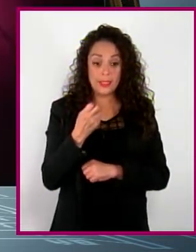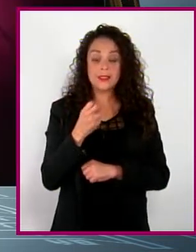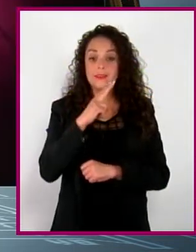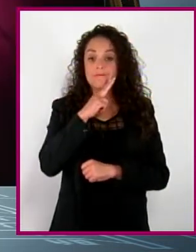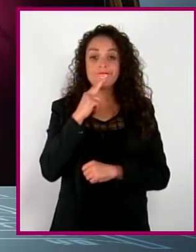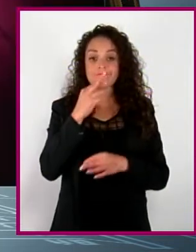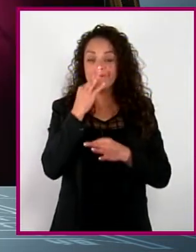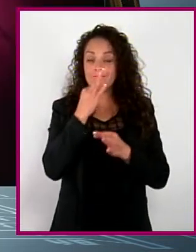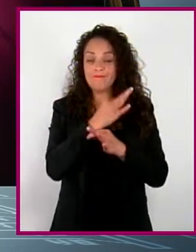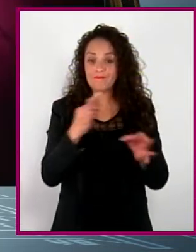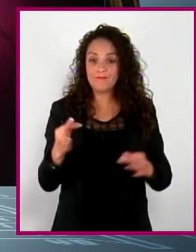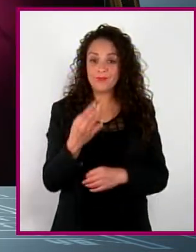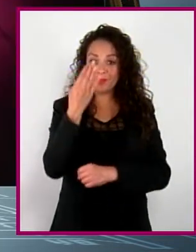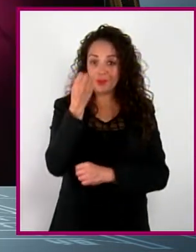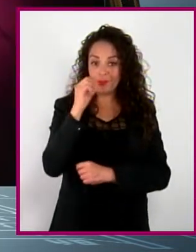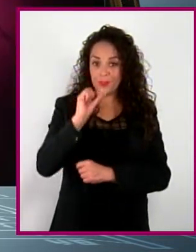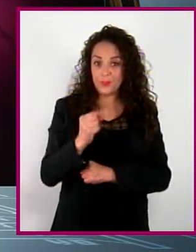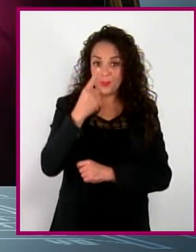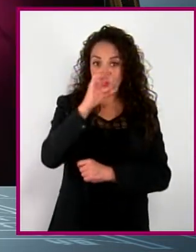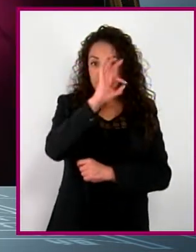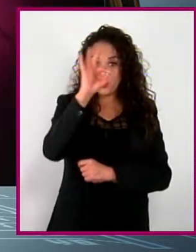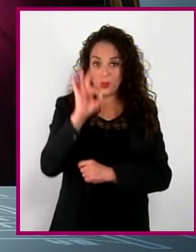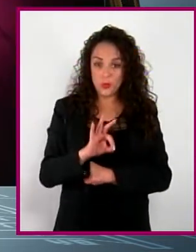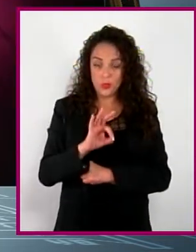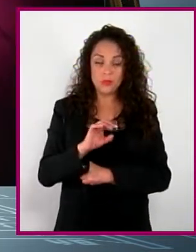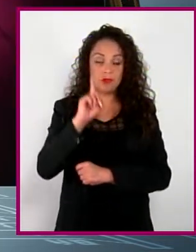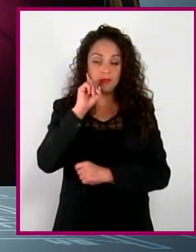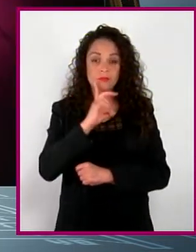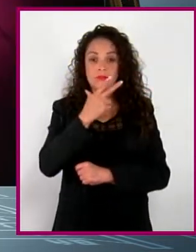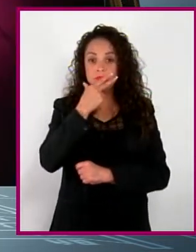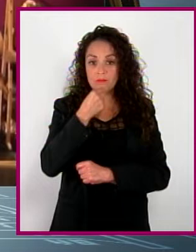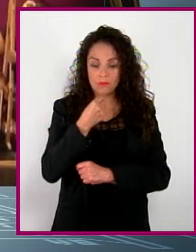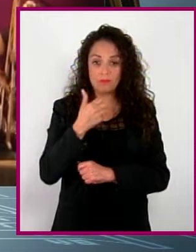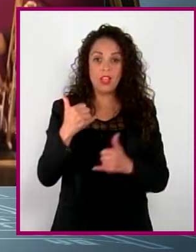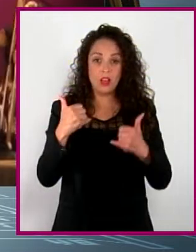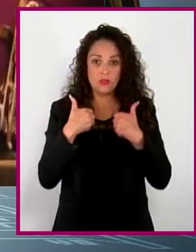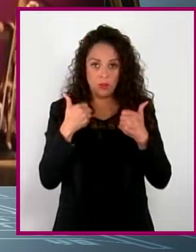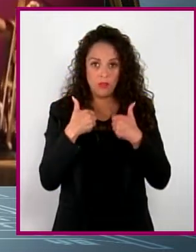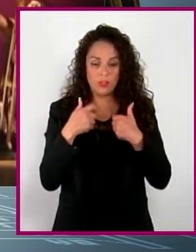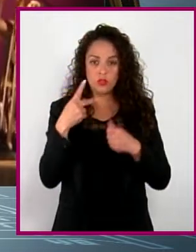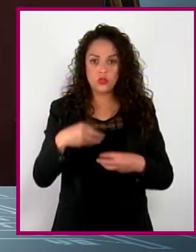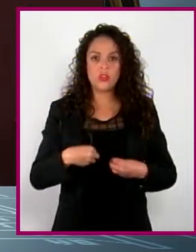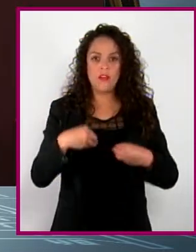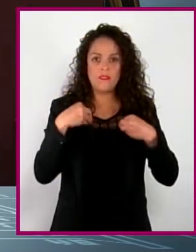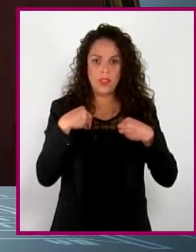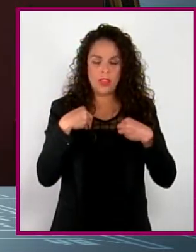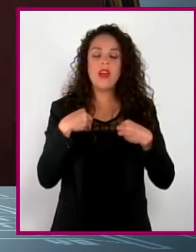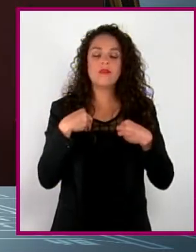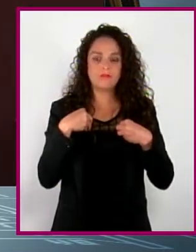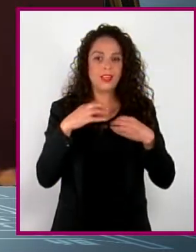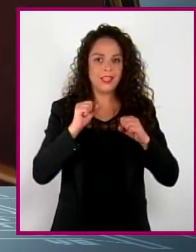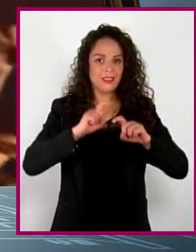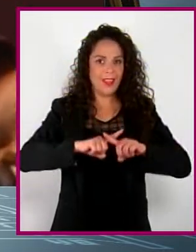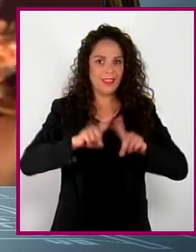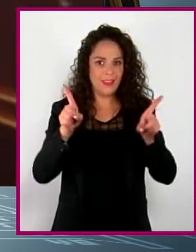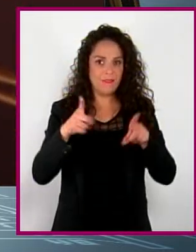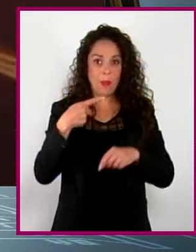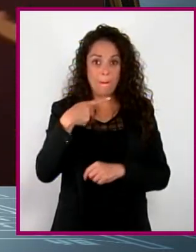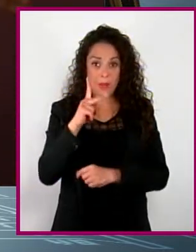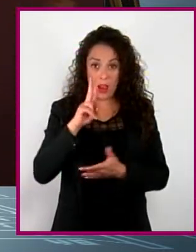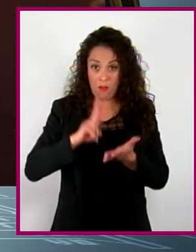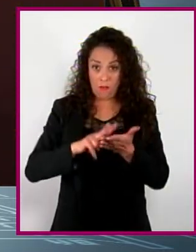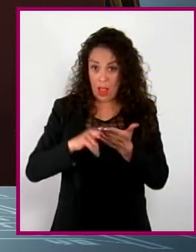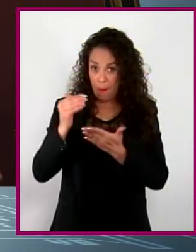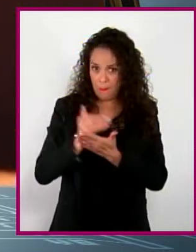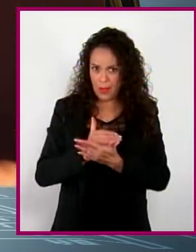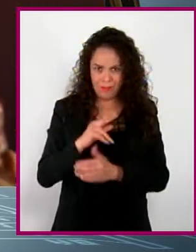ese 9.1% de jóvenes, hombres y mujeres que viven en una condición que los hace diferentes, pero no menos valiosos,